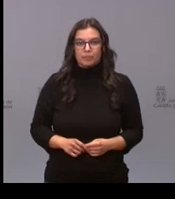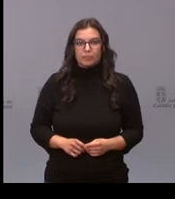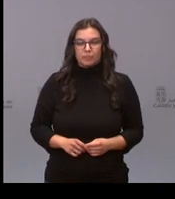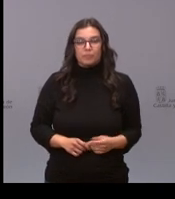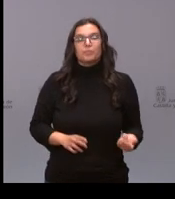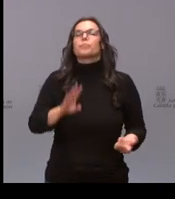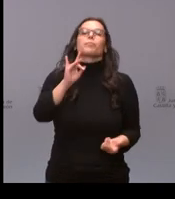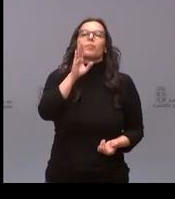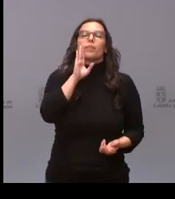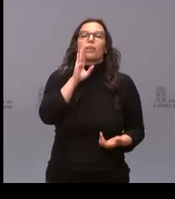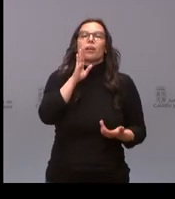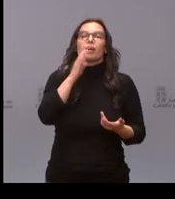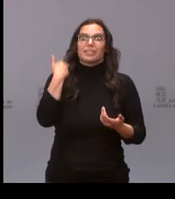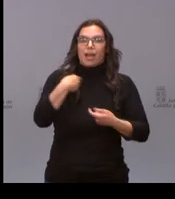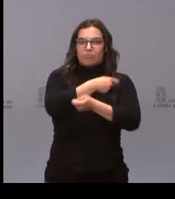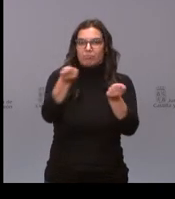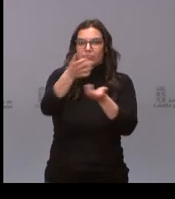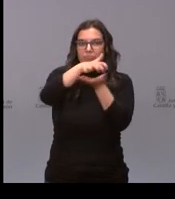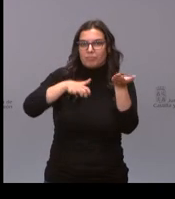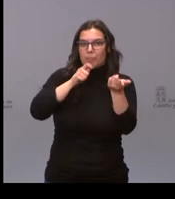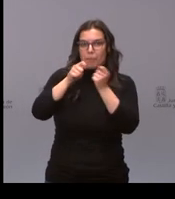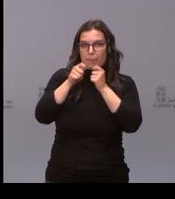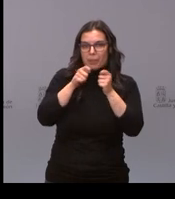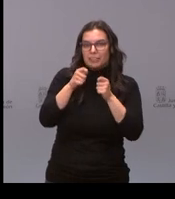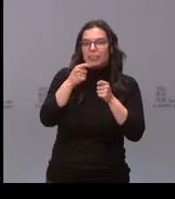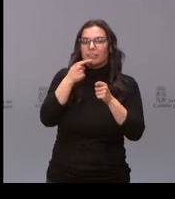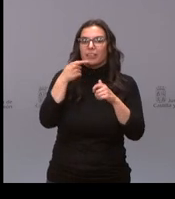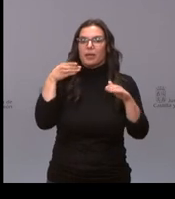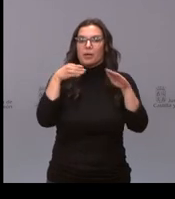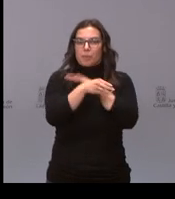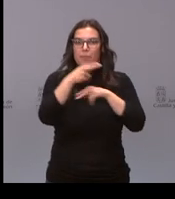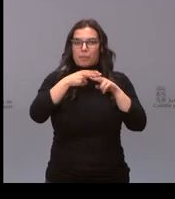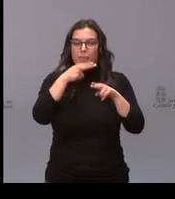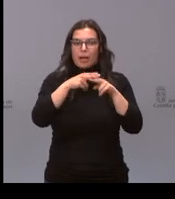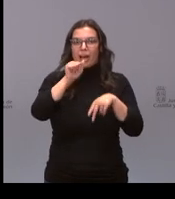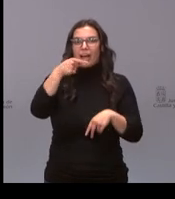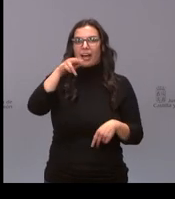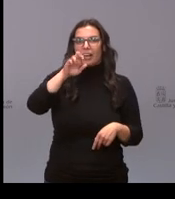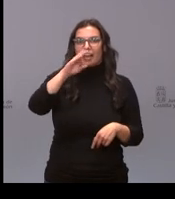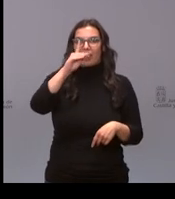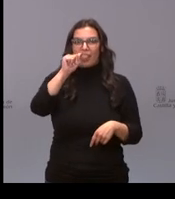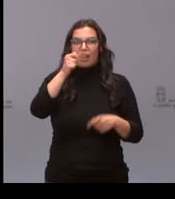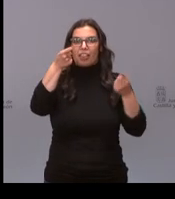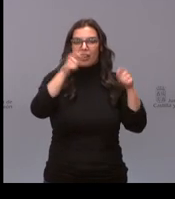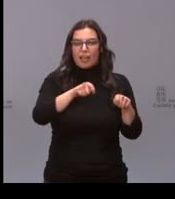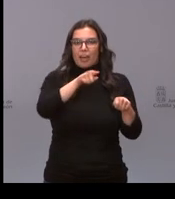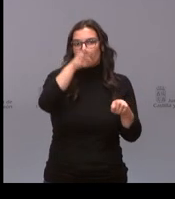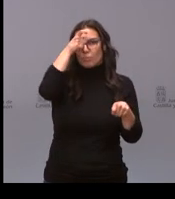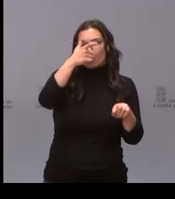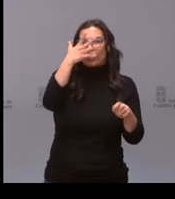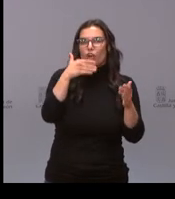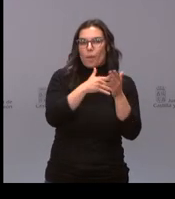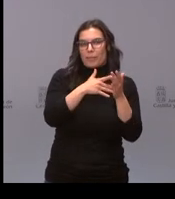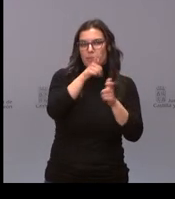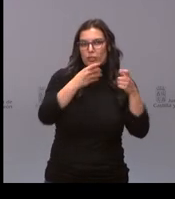Sí, en la nota de prensa que ya han difundido se cierra los interiores de la hostelería en Ágreda. Tiene menos de 5.000 habitantes, tiene en torno a